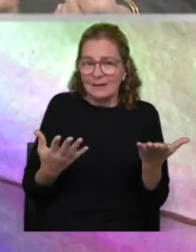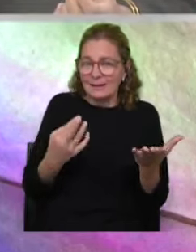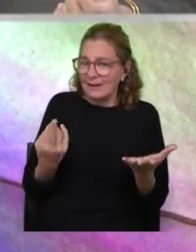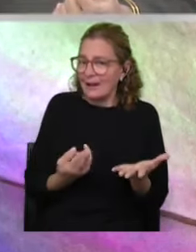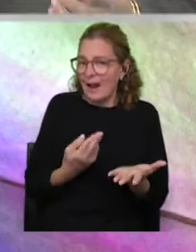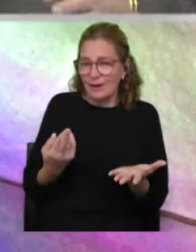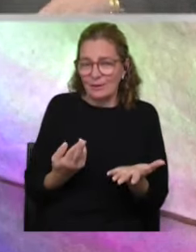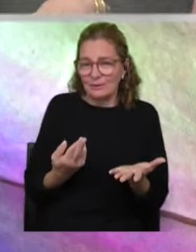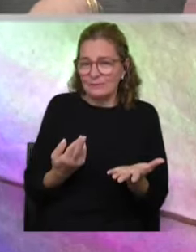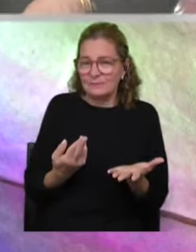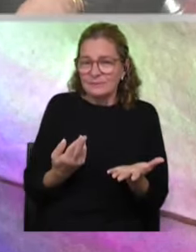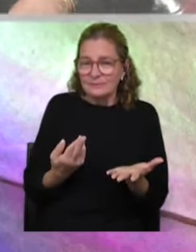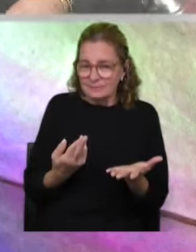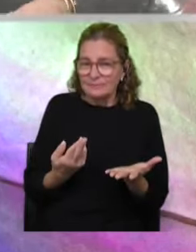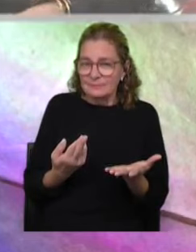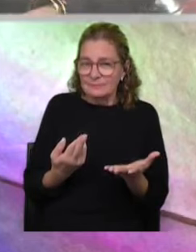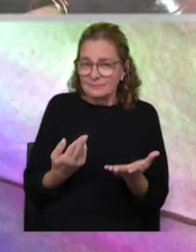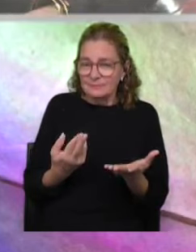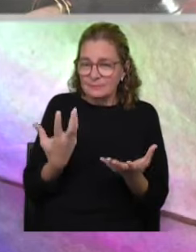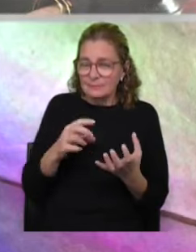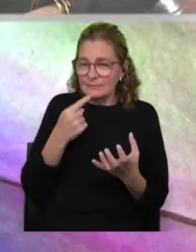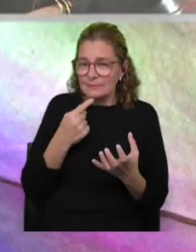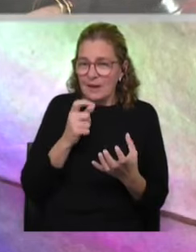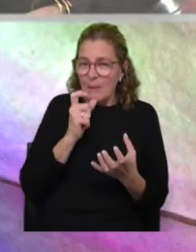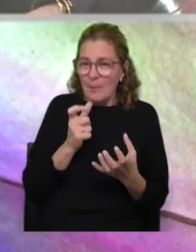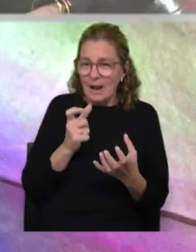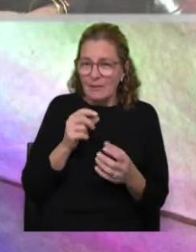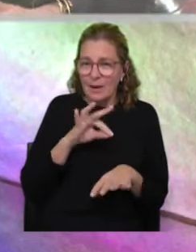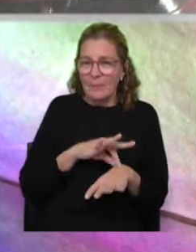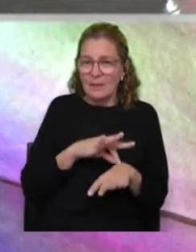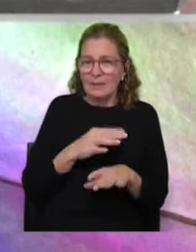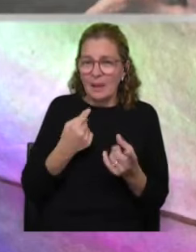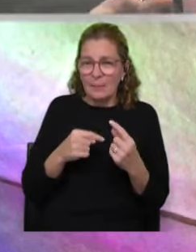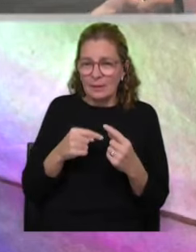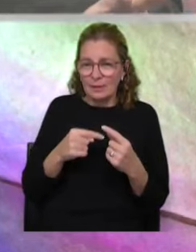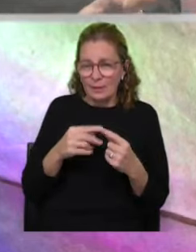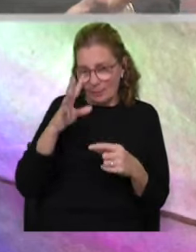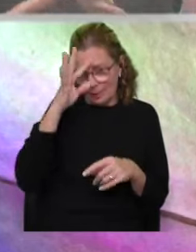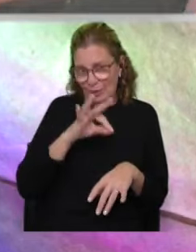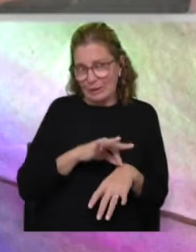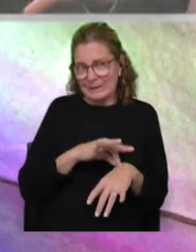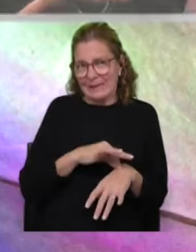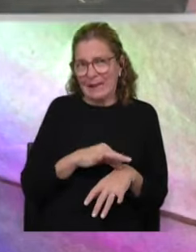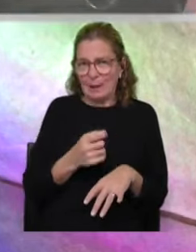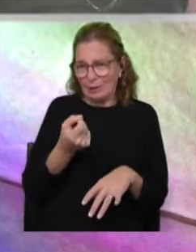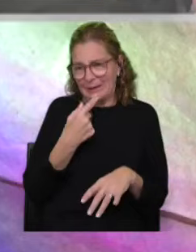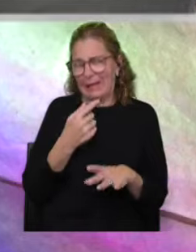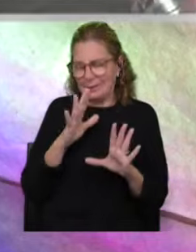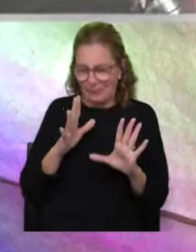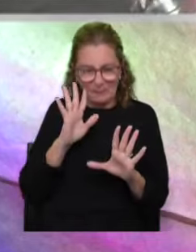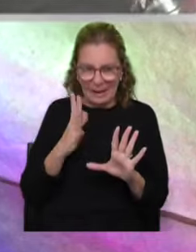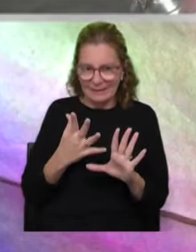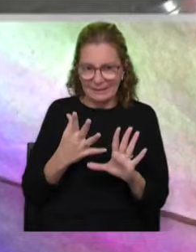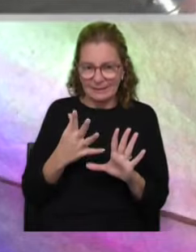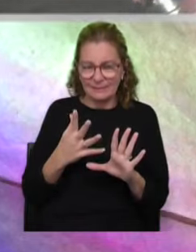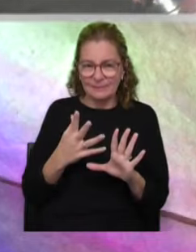Sí, extraño, claro, porque no quiero nombrar ninguna palabra médica, pero son psiquiáticos. Sí,